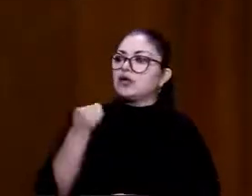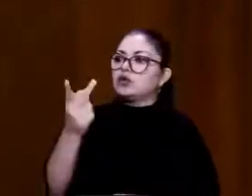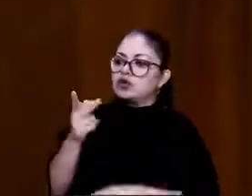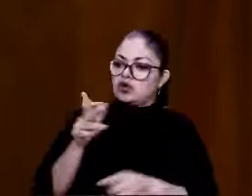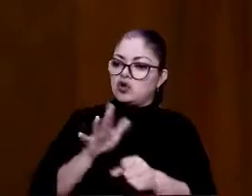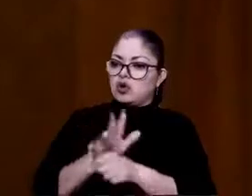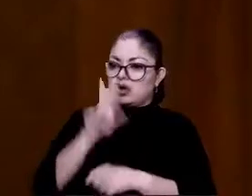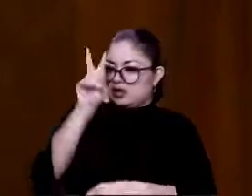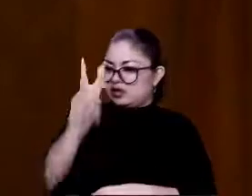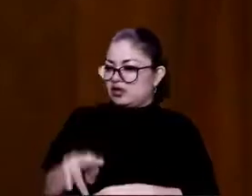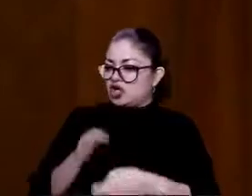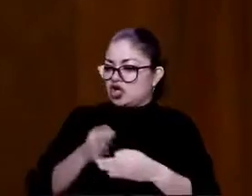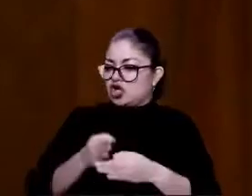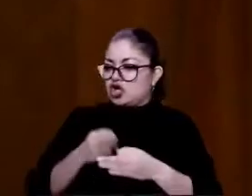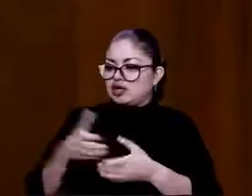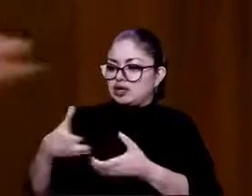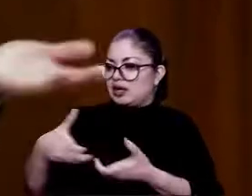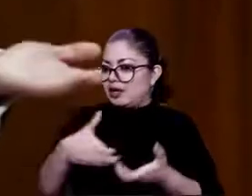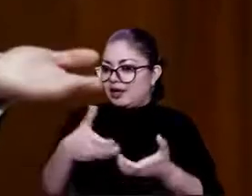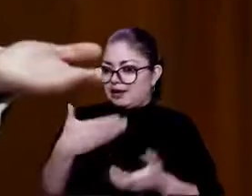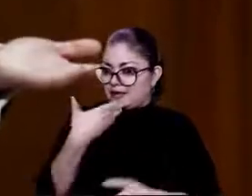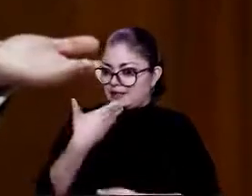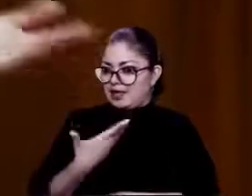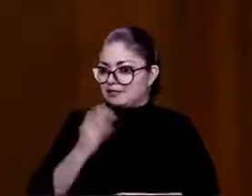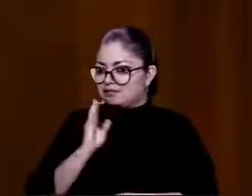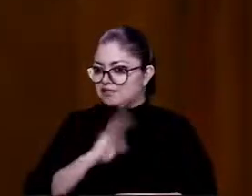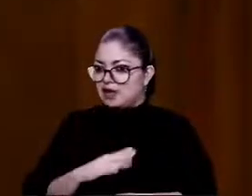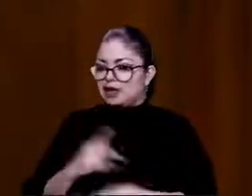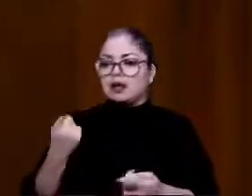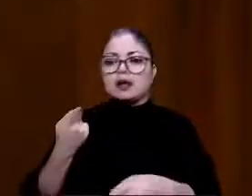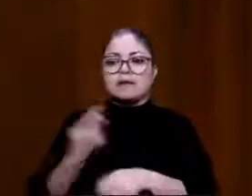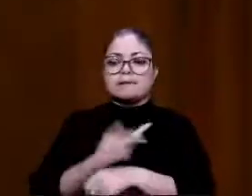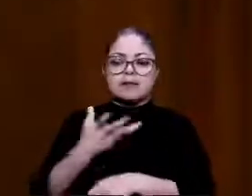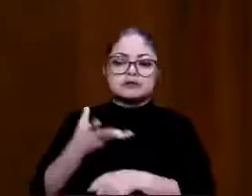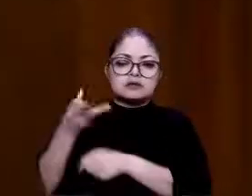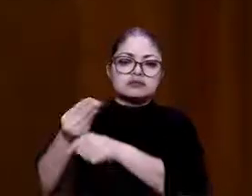red carretera del Estado? ¿Y qué pasa con el mantenimiento del otro